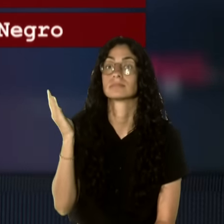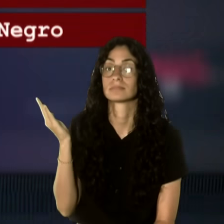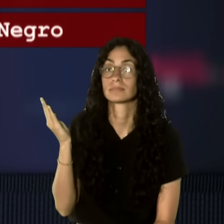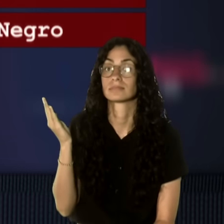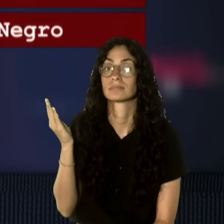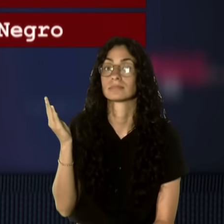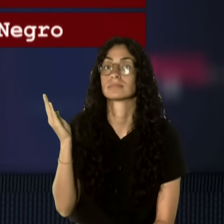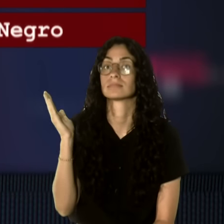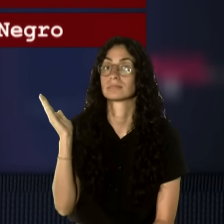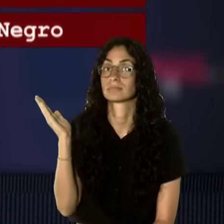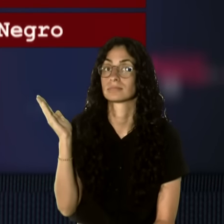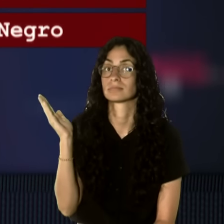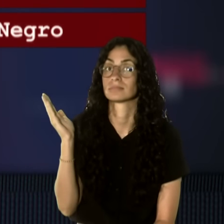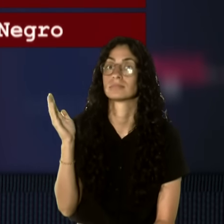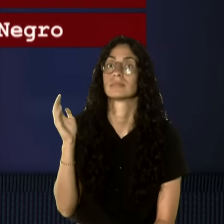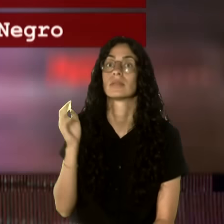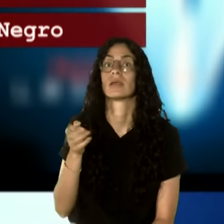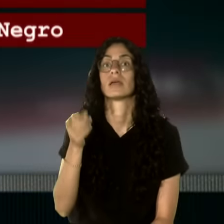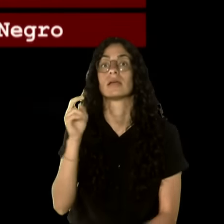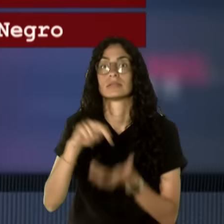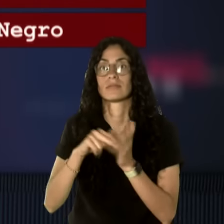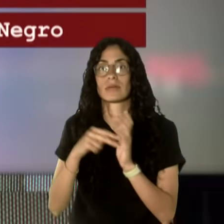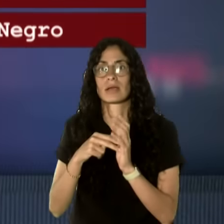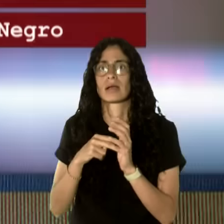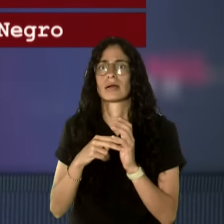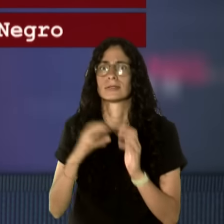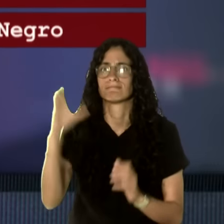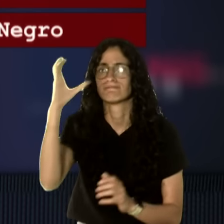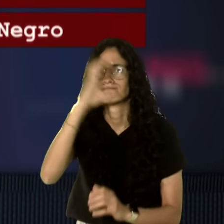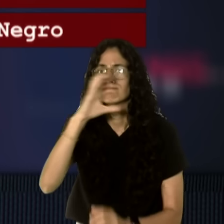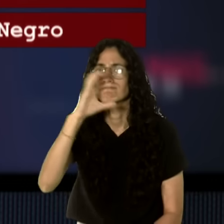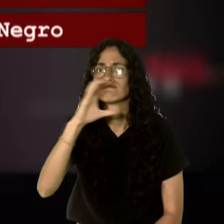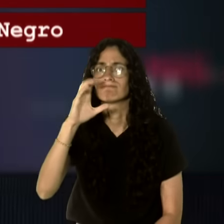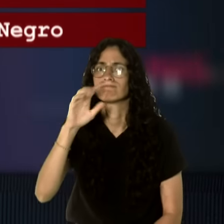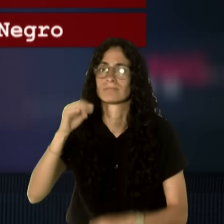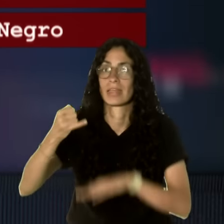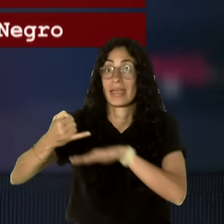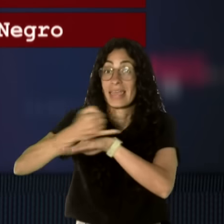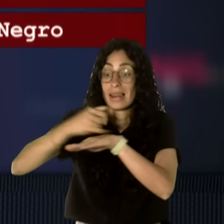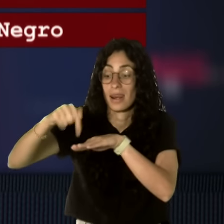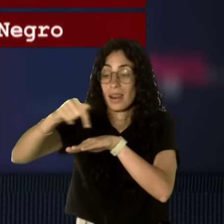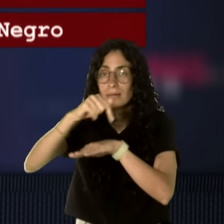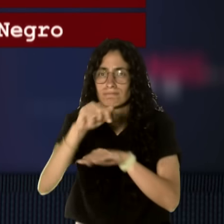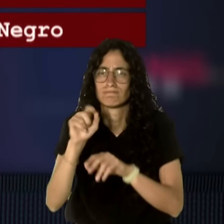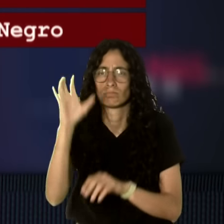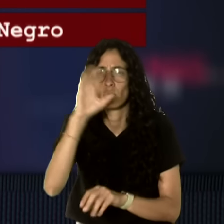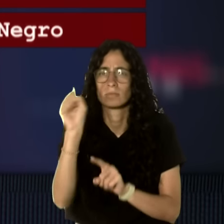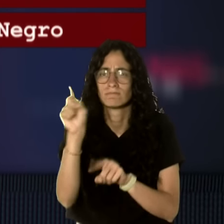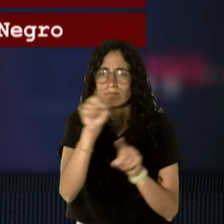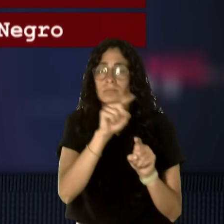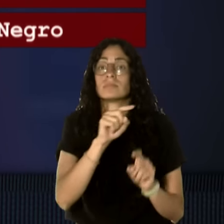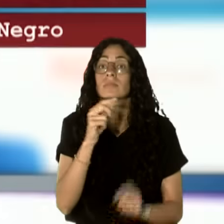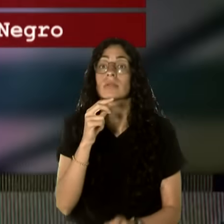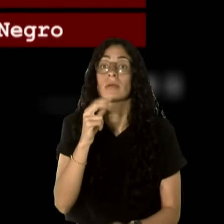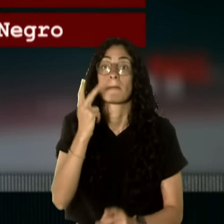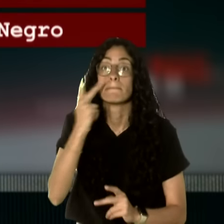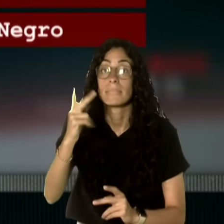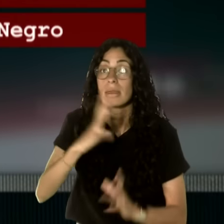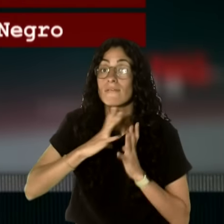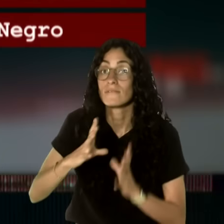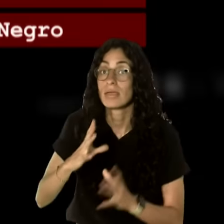pantalla en la lista de los 12 individuos buscados por la policía a nivel Isla Okay véanlo bien